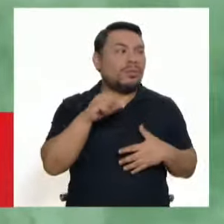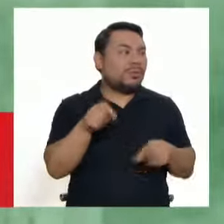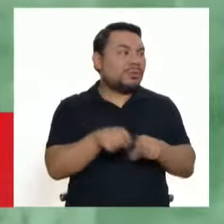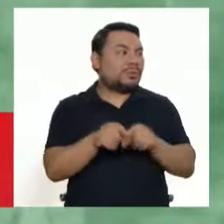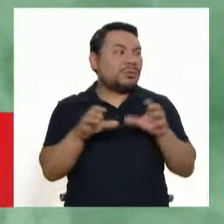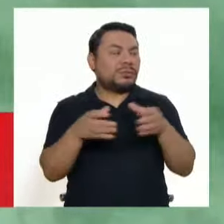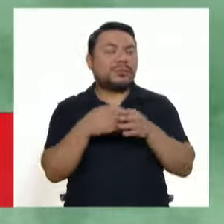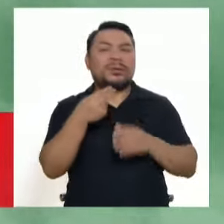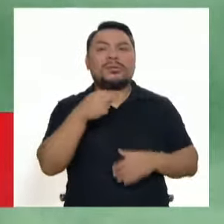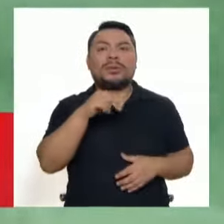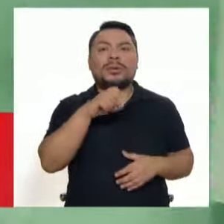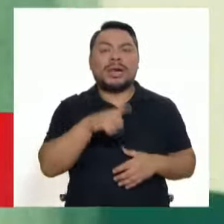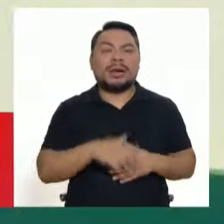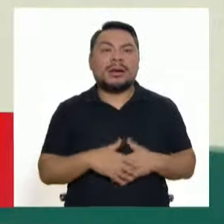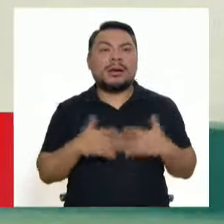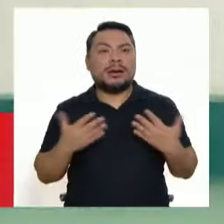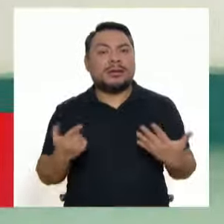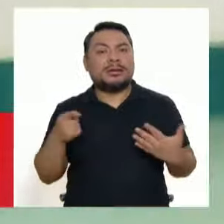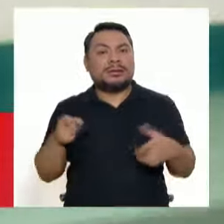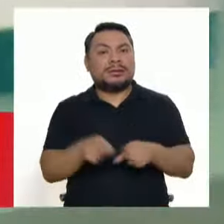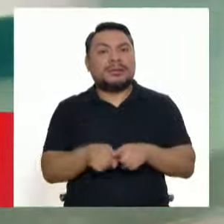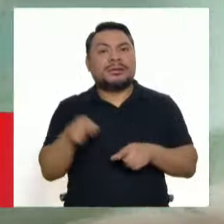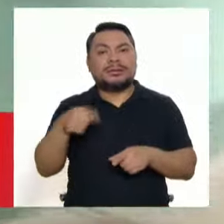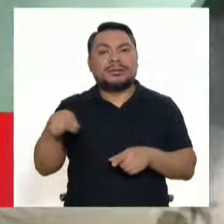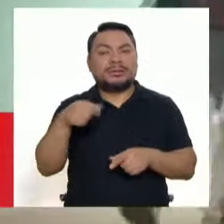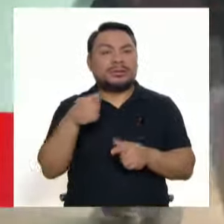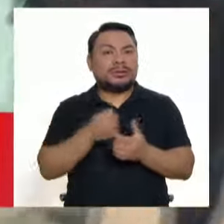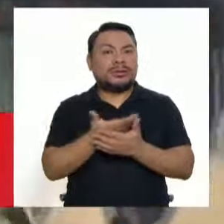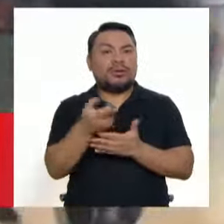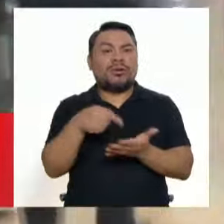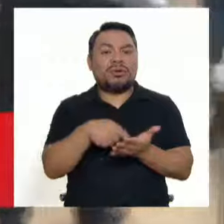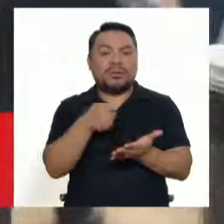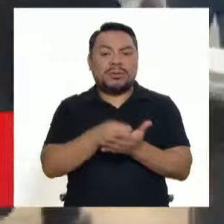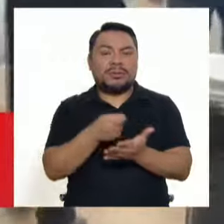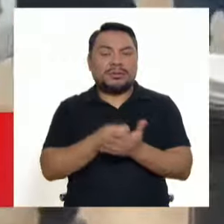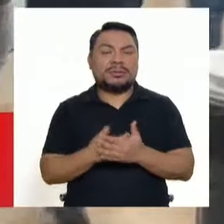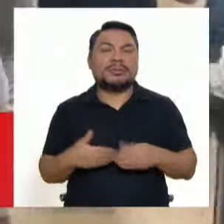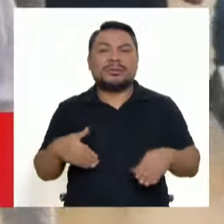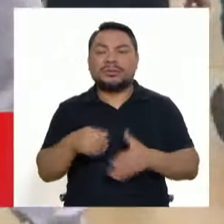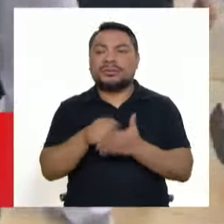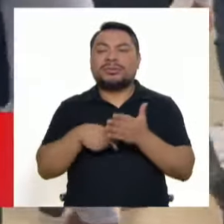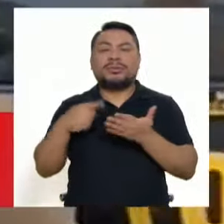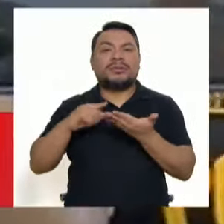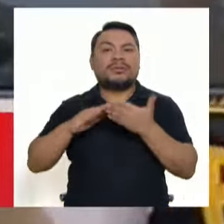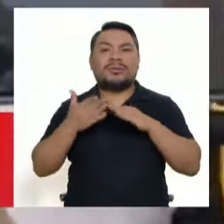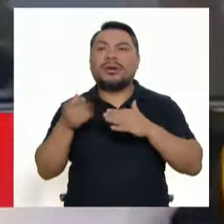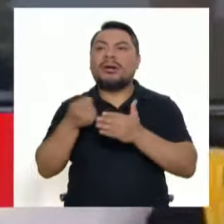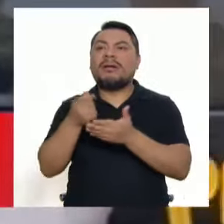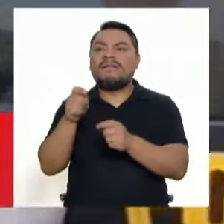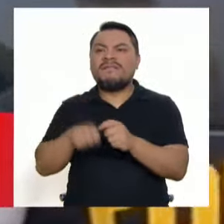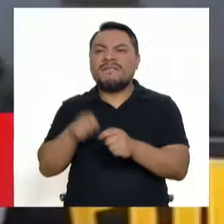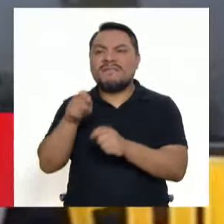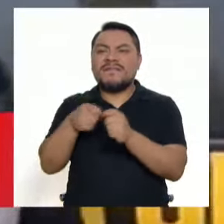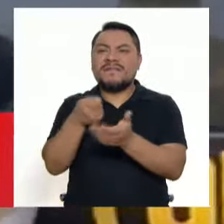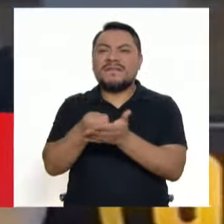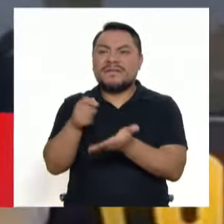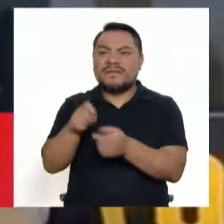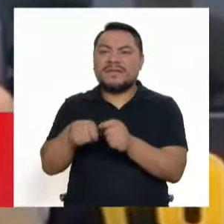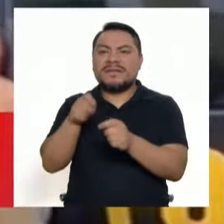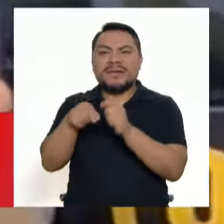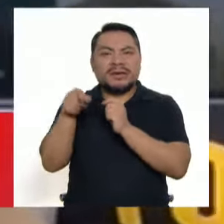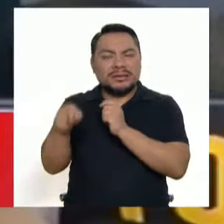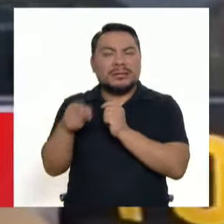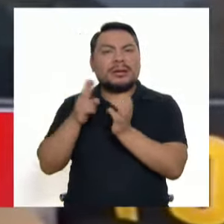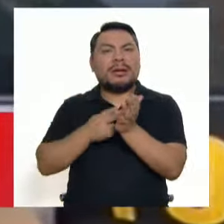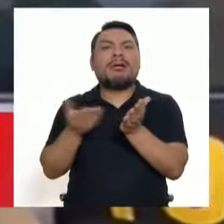en Huaral, presuntamente dedicados al cobro de cupos a contratistas de obras públicas. Que personas